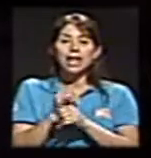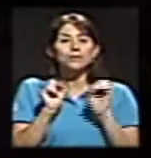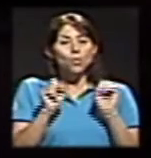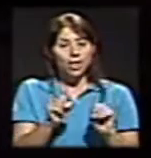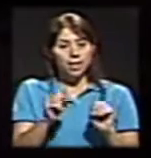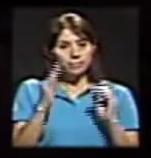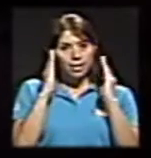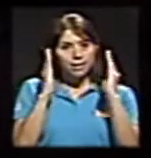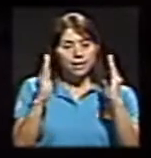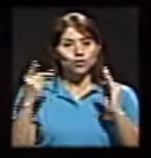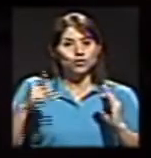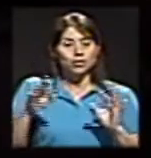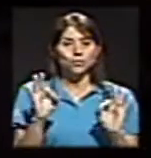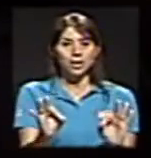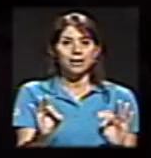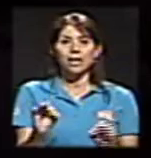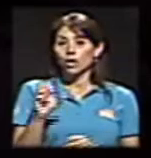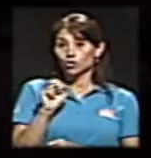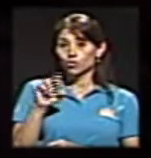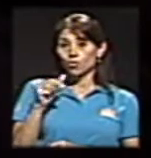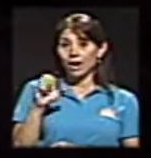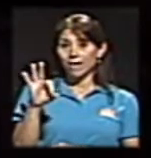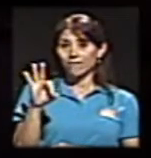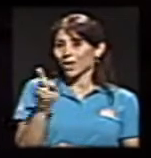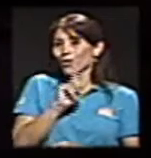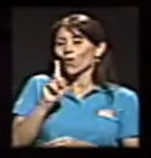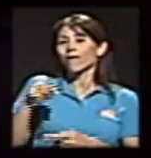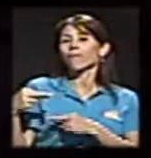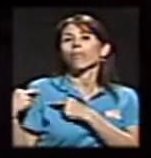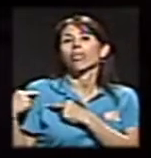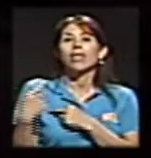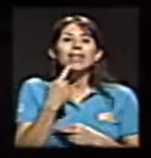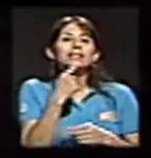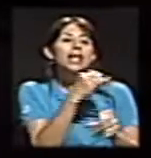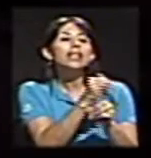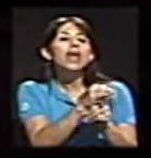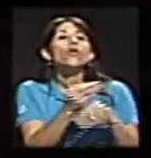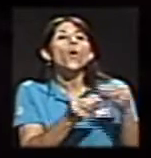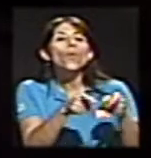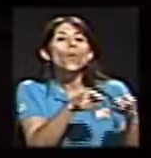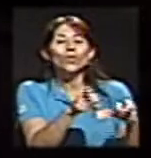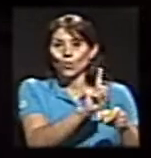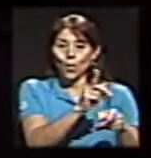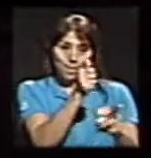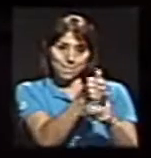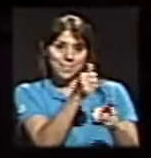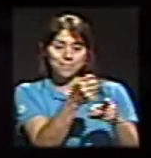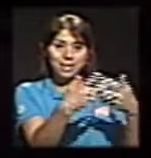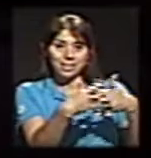riesgos. No es la SUGEF la que le va a decir a la entidad financiera cómo debe manejar y administrar los riesgos, es la entidad financiera la que tiene